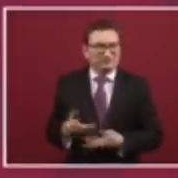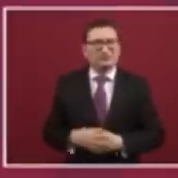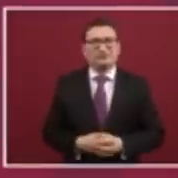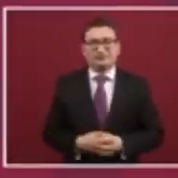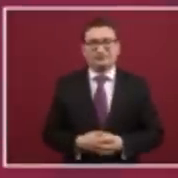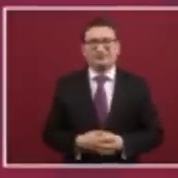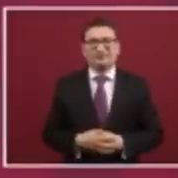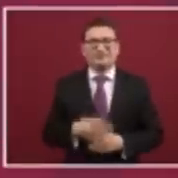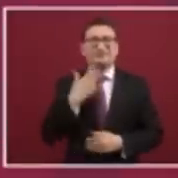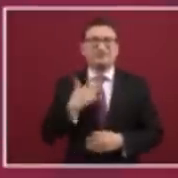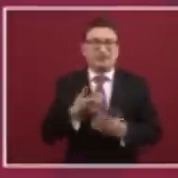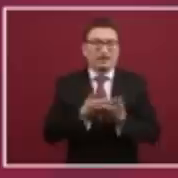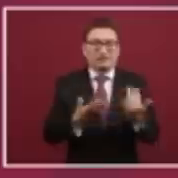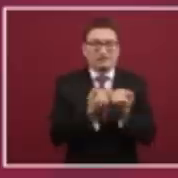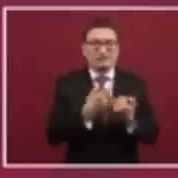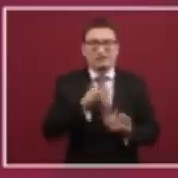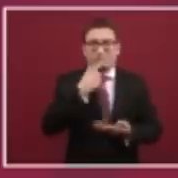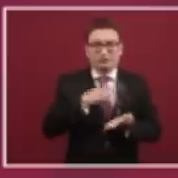Pues las claves.